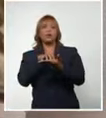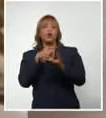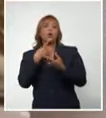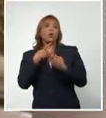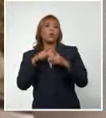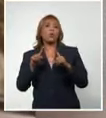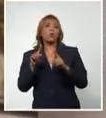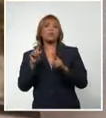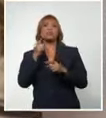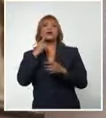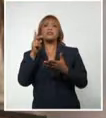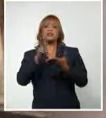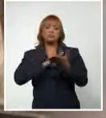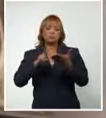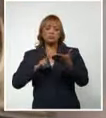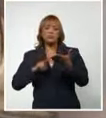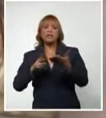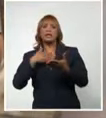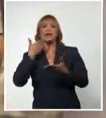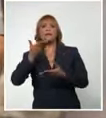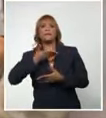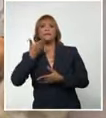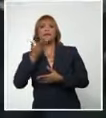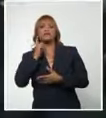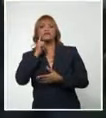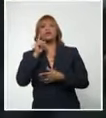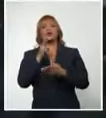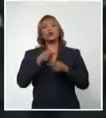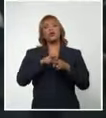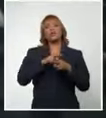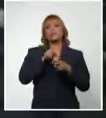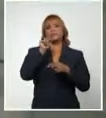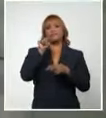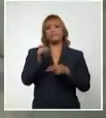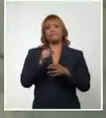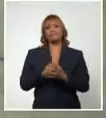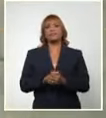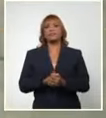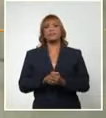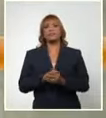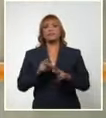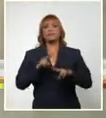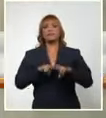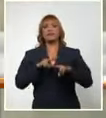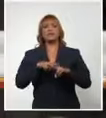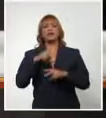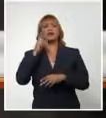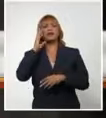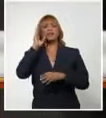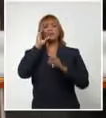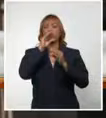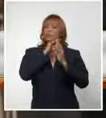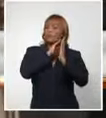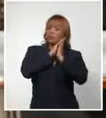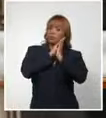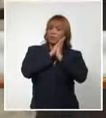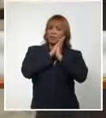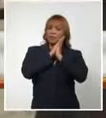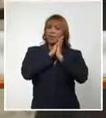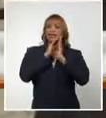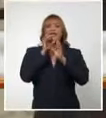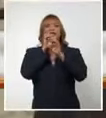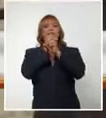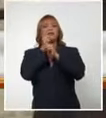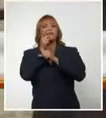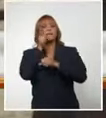lea cualquier verso que en sus imágenes lo represente. Mi Habana duerme. El silencio vigila en